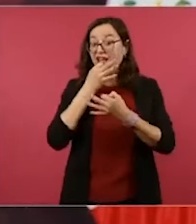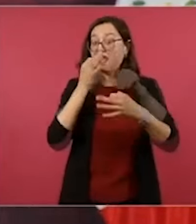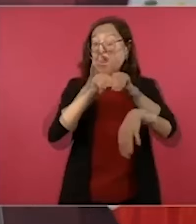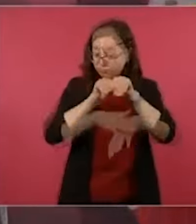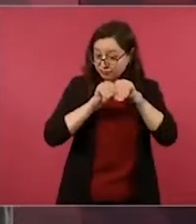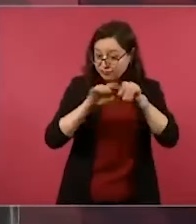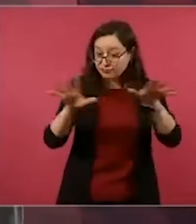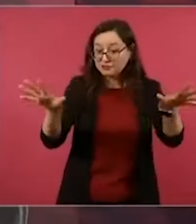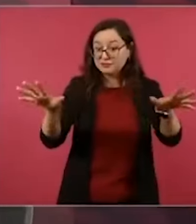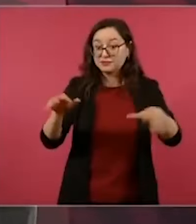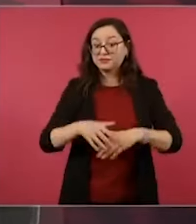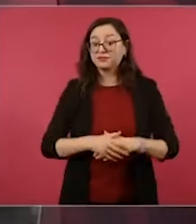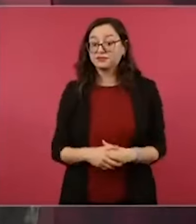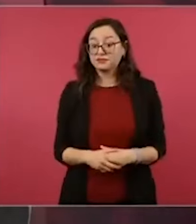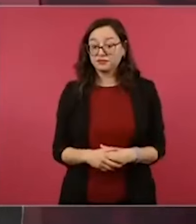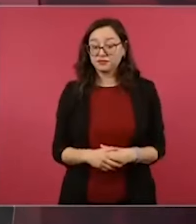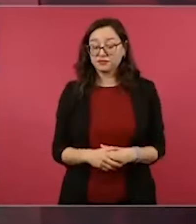lejos. Terminando mi